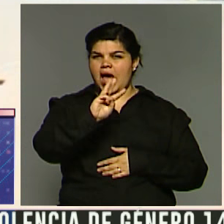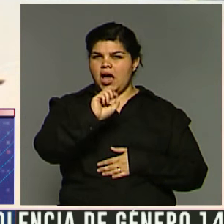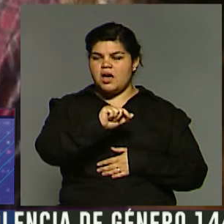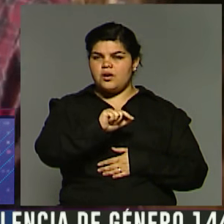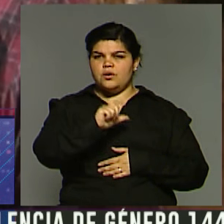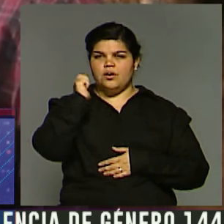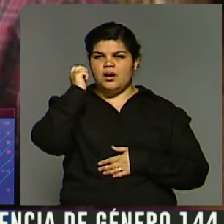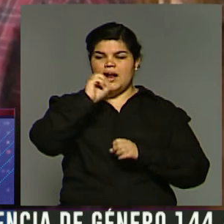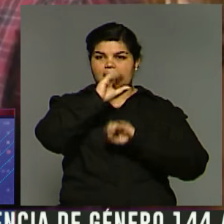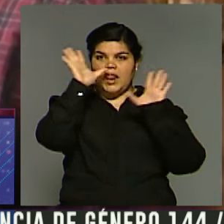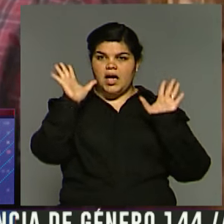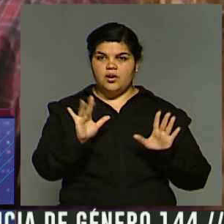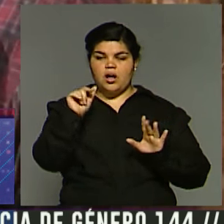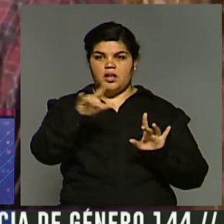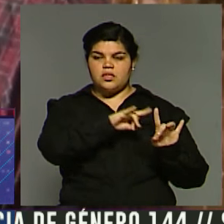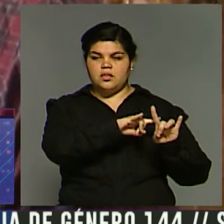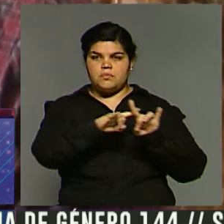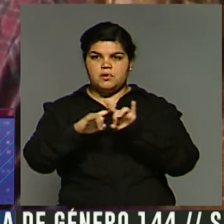en